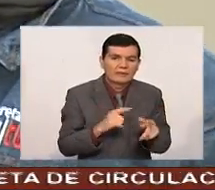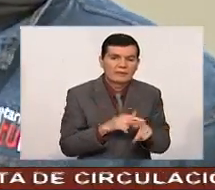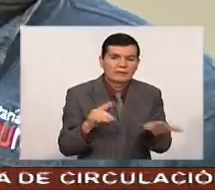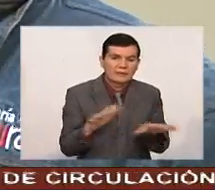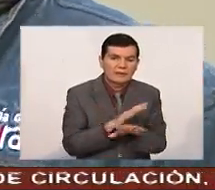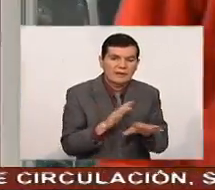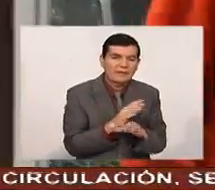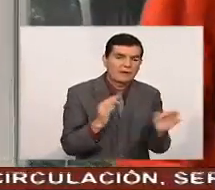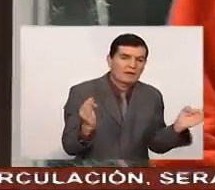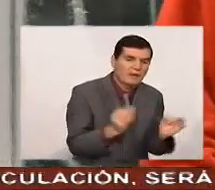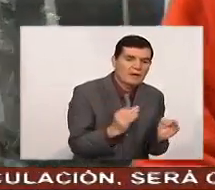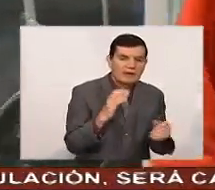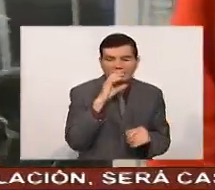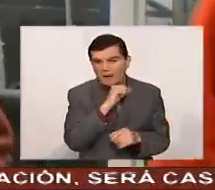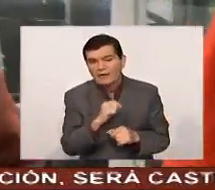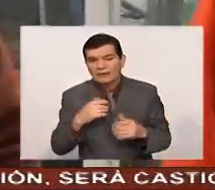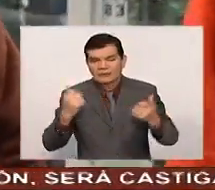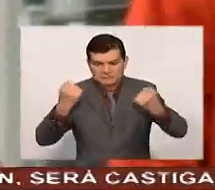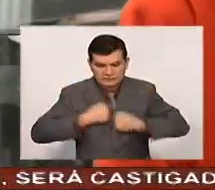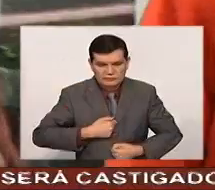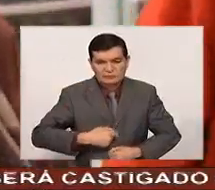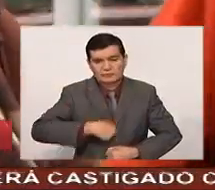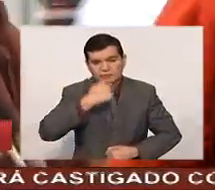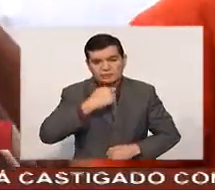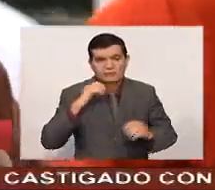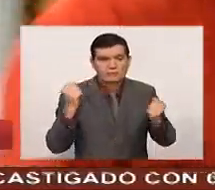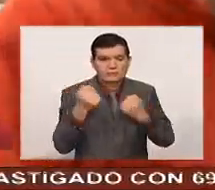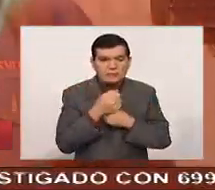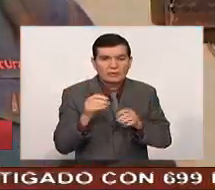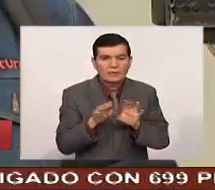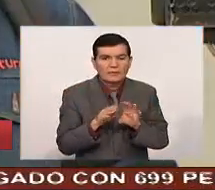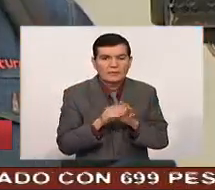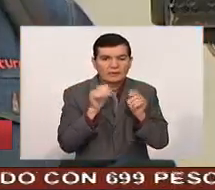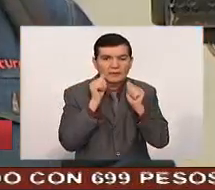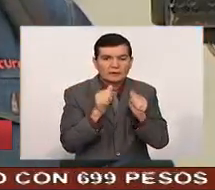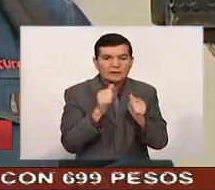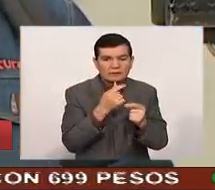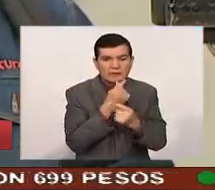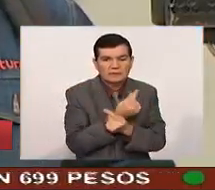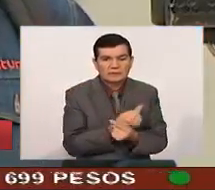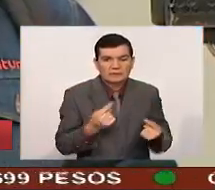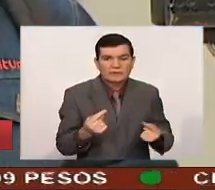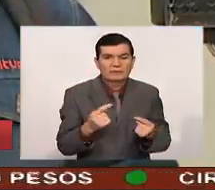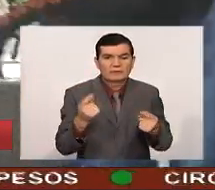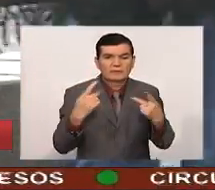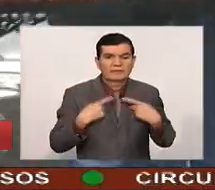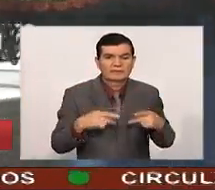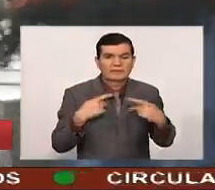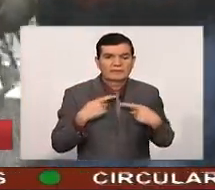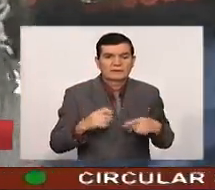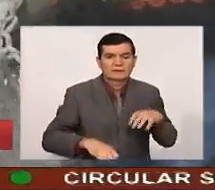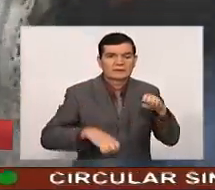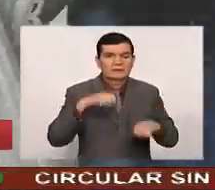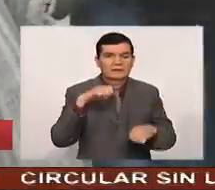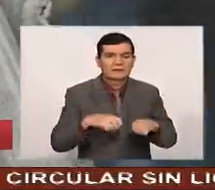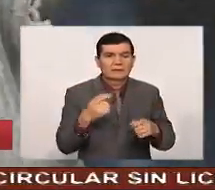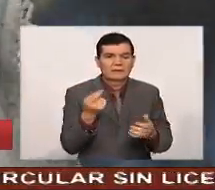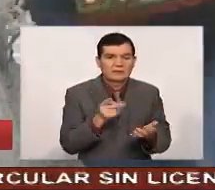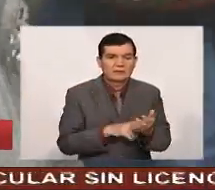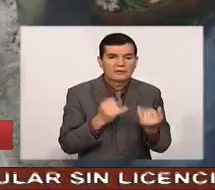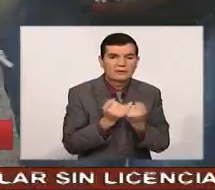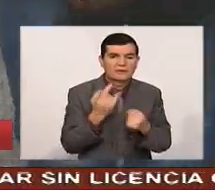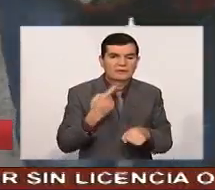cambios bruscos de temperatura, vestir con ropa abrigadora y prestar especial atención a niños y personas de la tercera edad, así como a